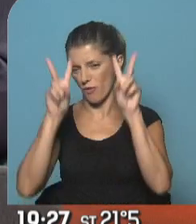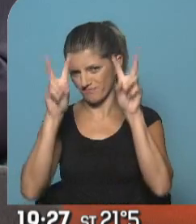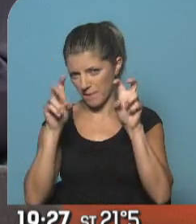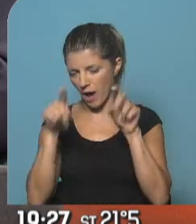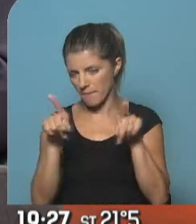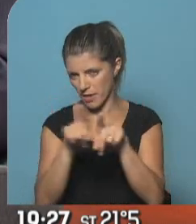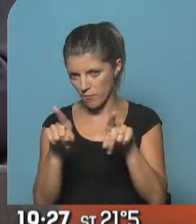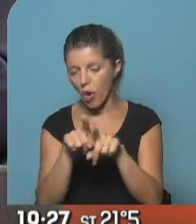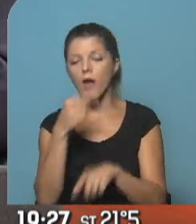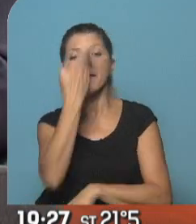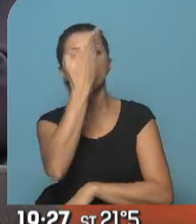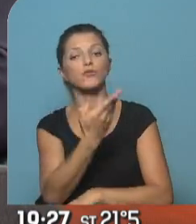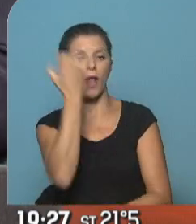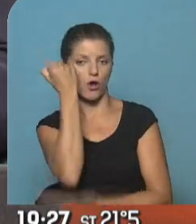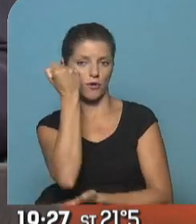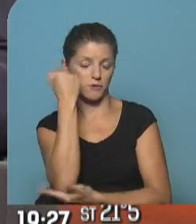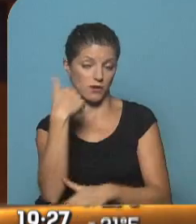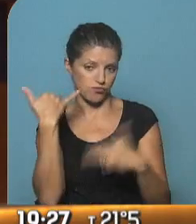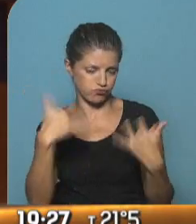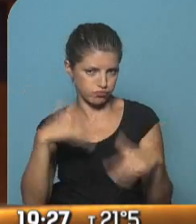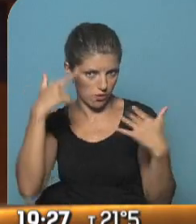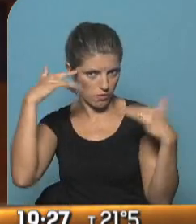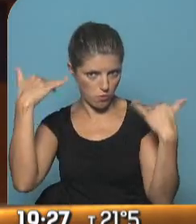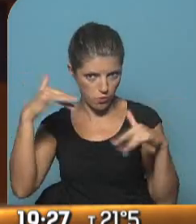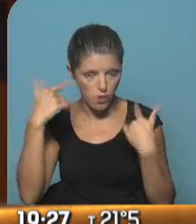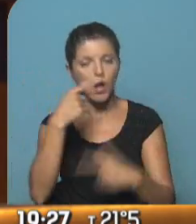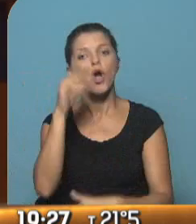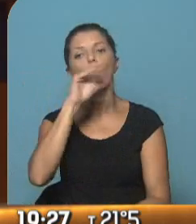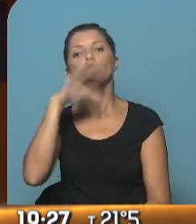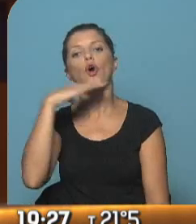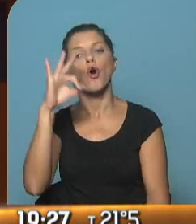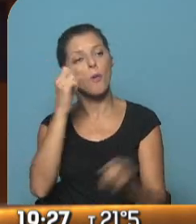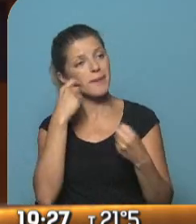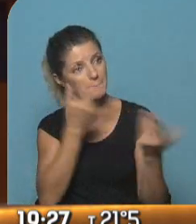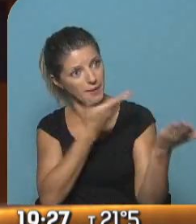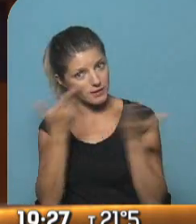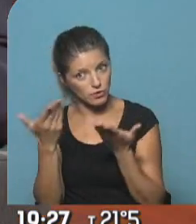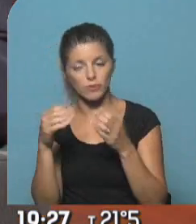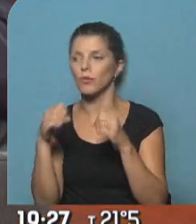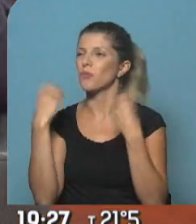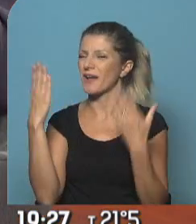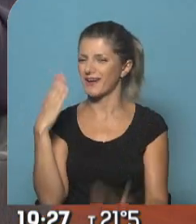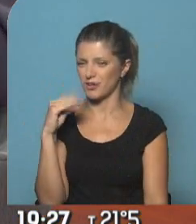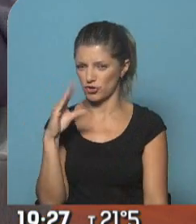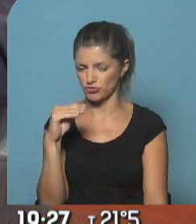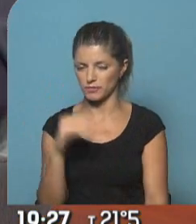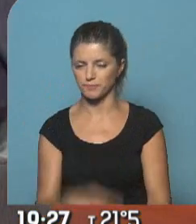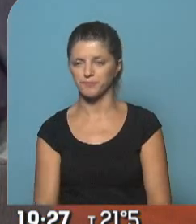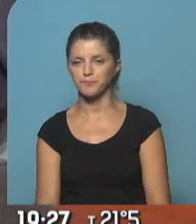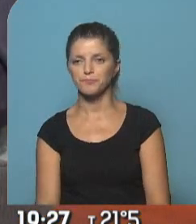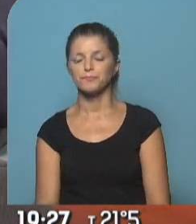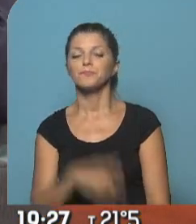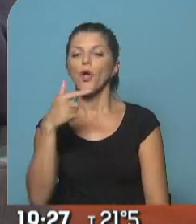Recibimos ahora a un economista de amplia trayectoria como es Pablo Rojo. Bienvenido, Pablo, ¿cómo estamos? Buenas noches. Bien, hoy se está hablando mucho del